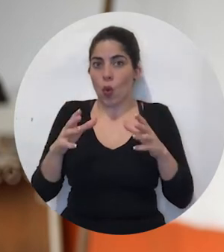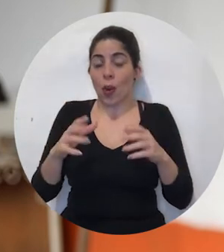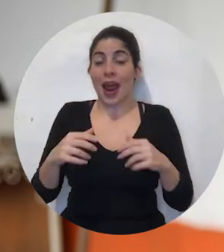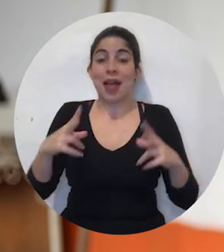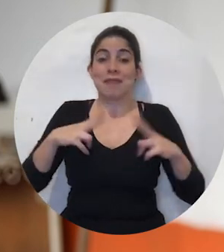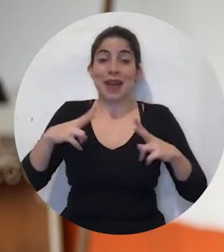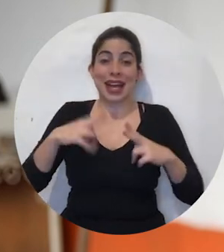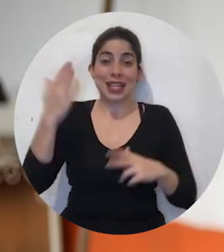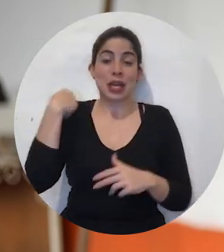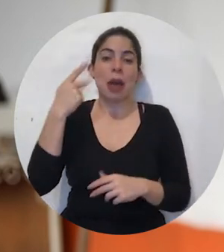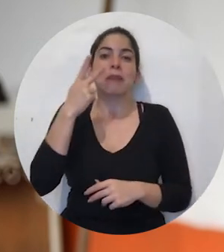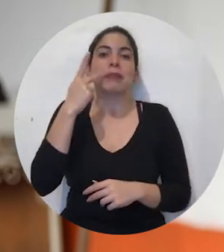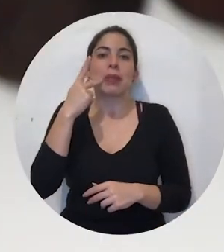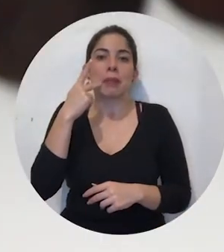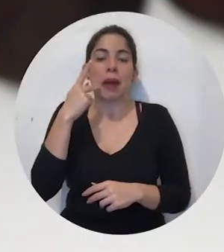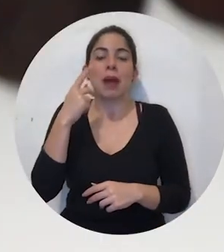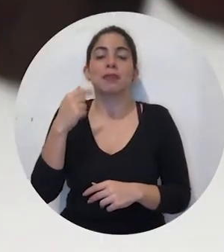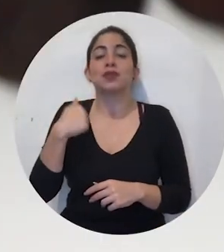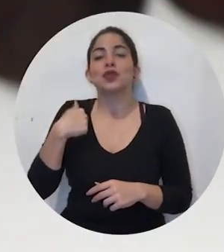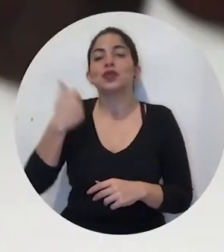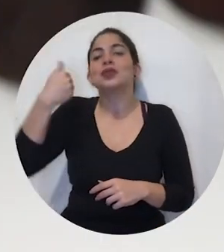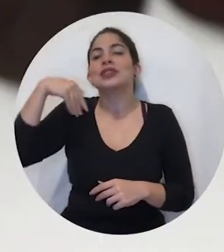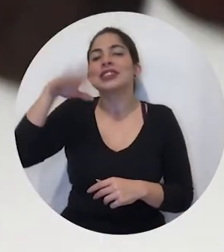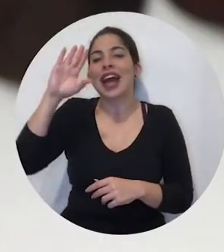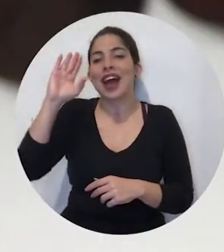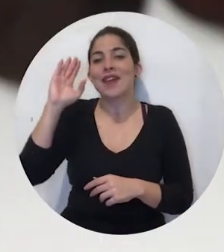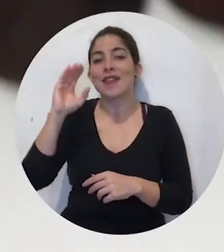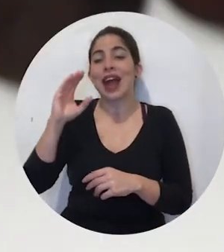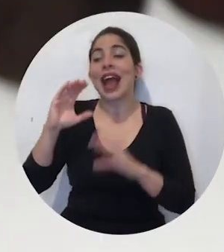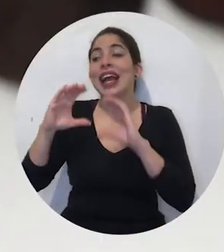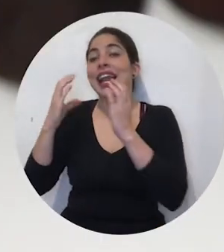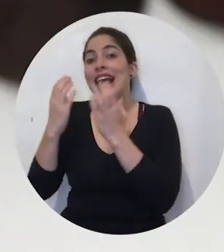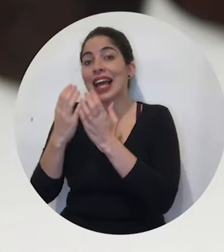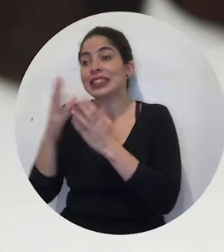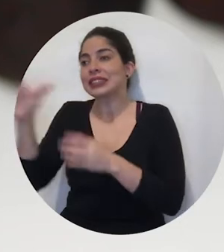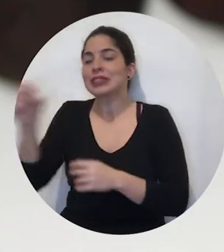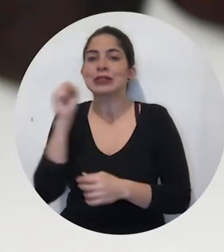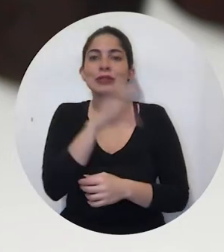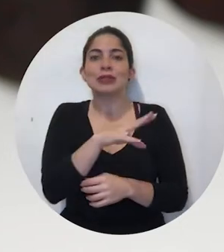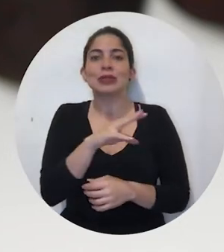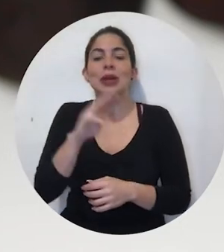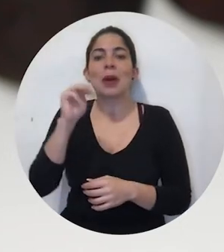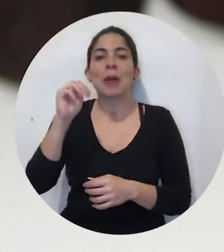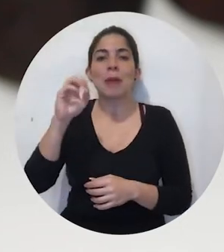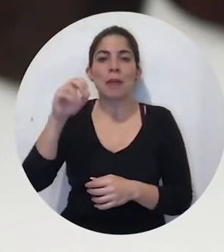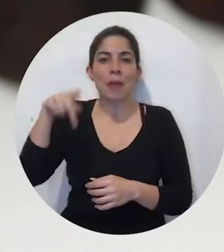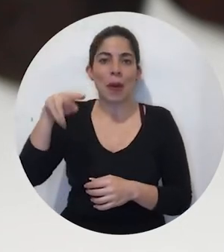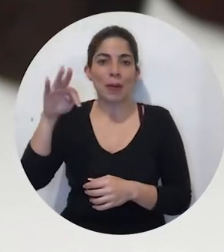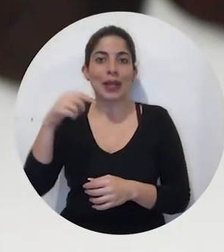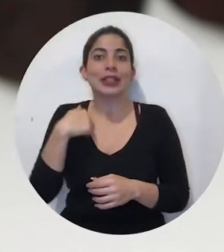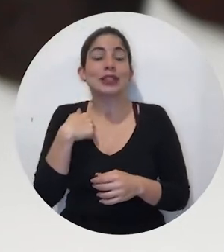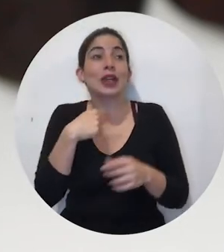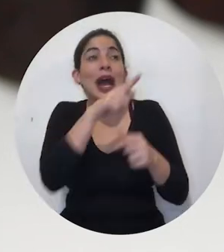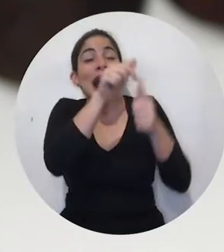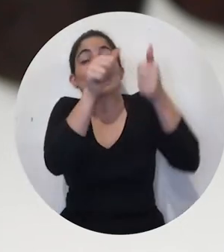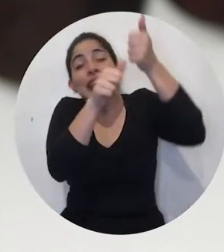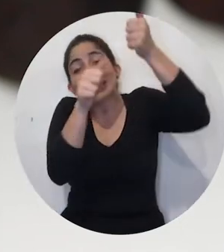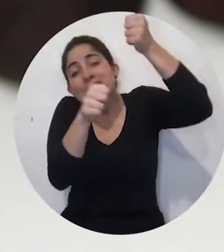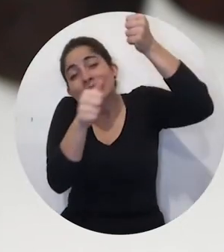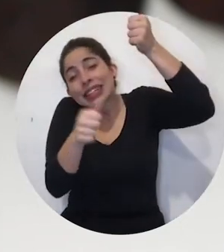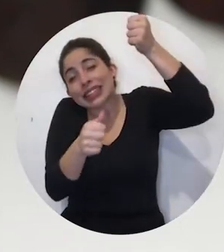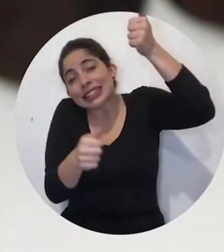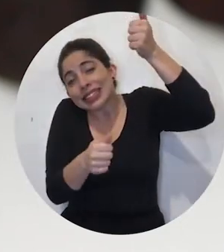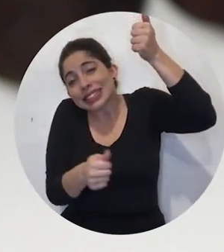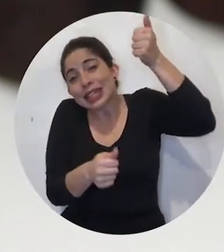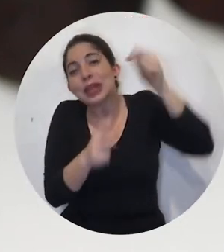176 personas. En las vacaciones mi papá me sacaba cuando se daban las clases, me metía a Obras Públicas. Yo